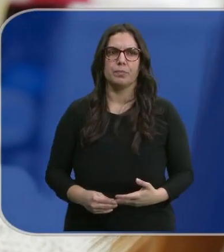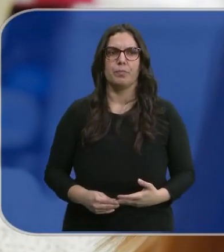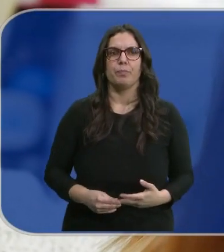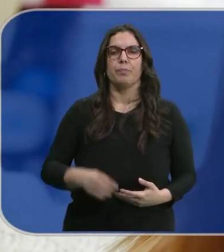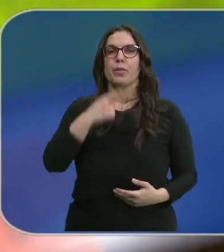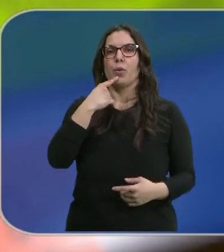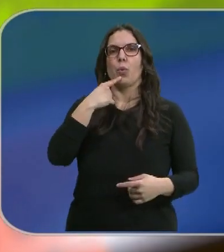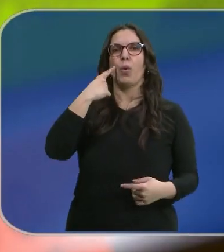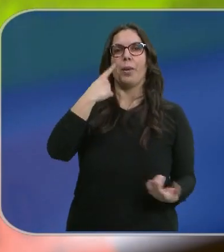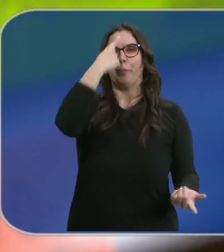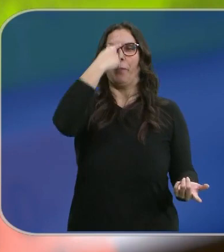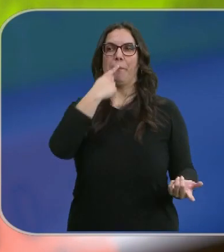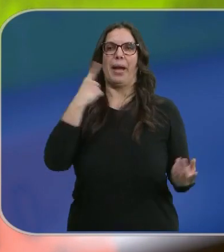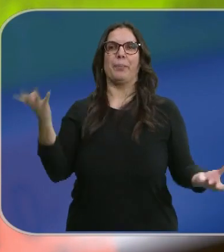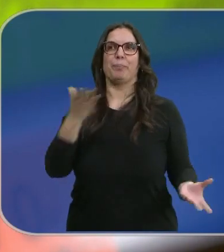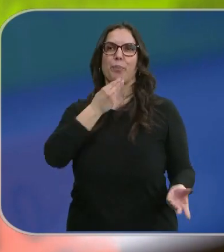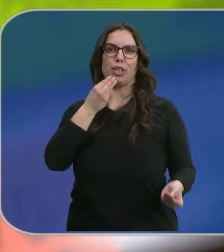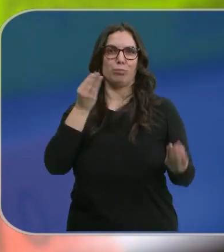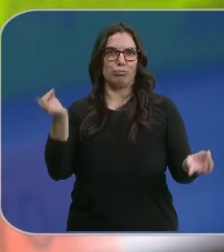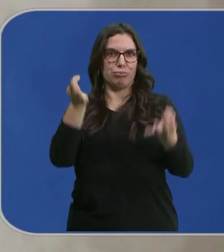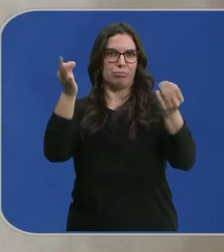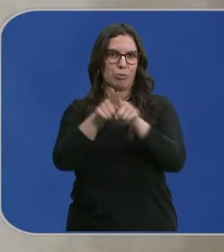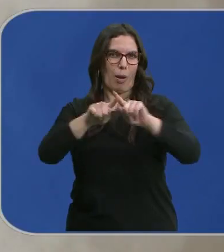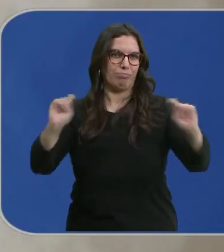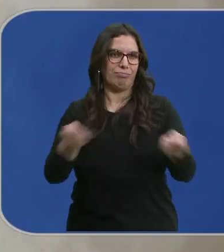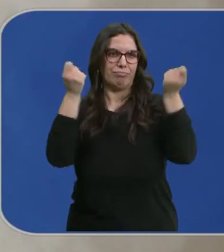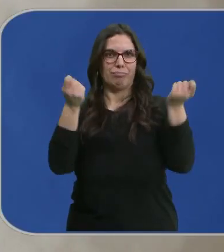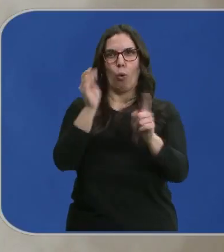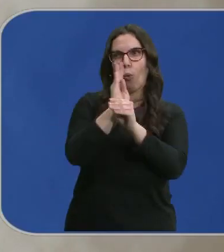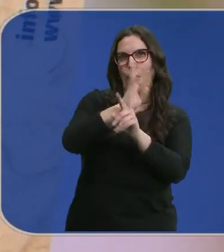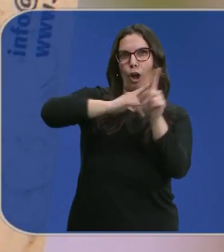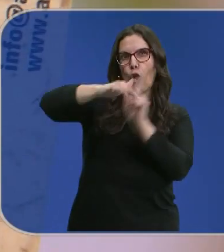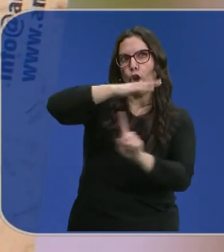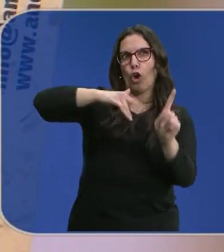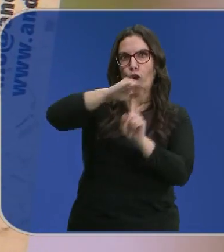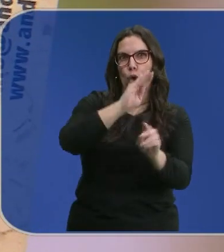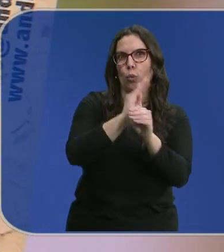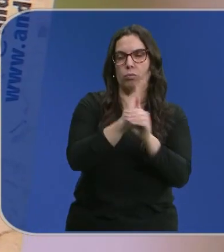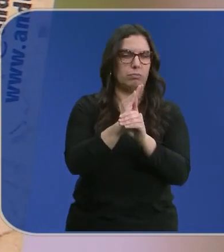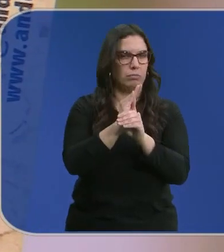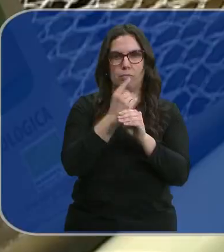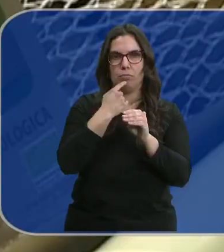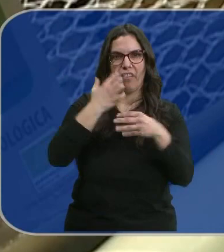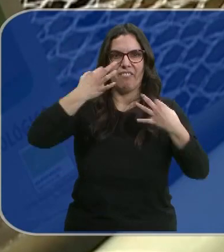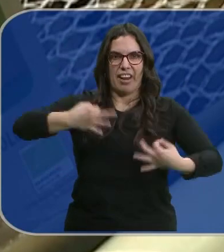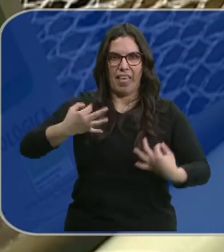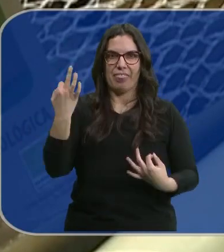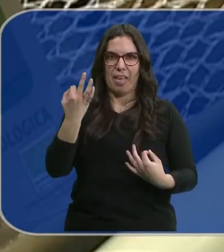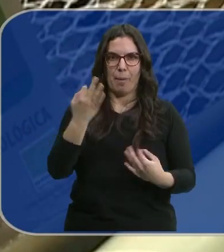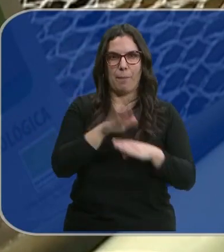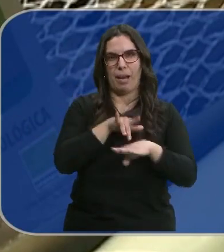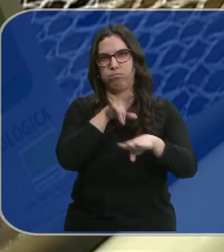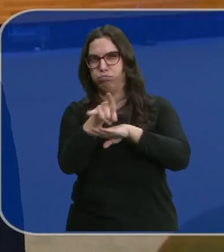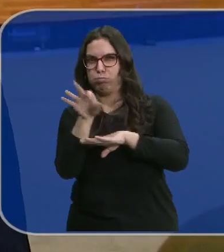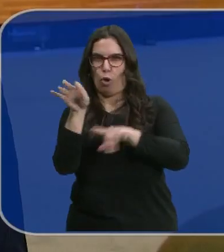Adiós al ecopostureo. El Parlamento Europeo aprobará una nueva directiva que mejorará el etiquetado de los productos y prohibirá el uso de alegaciones